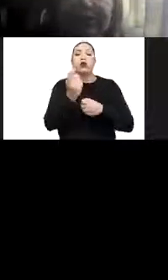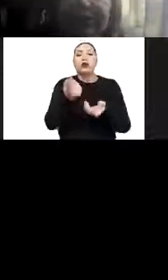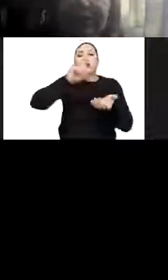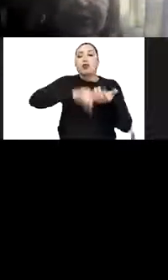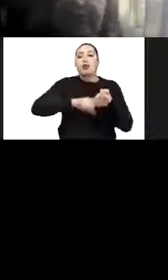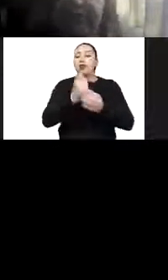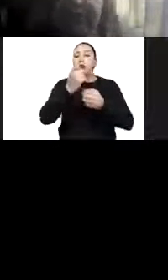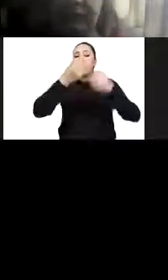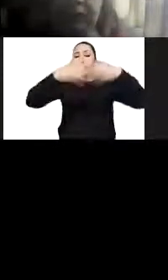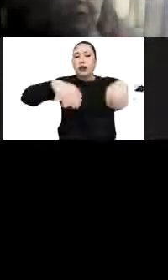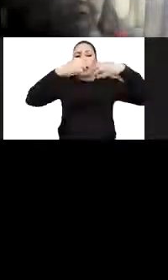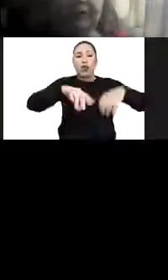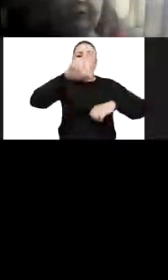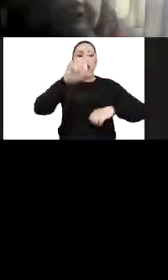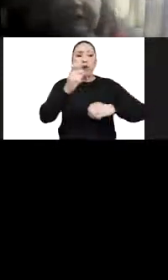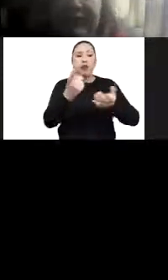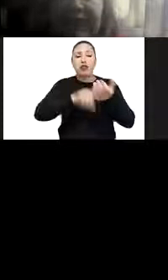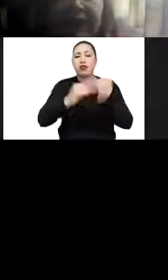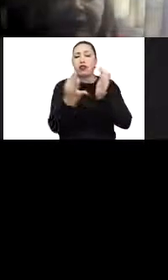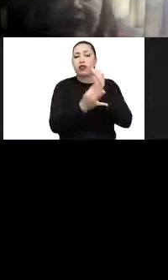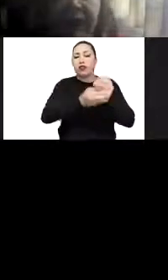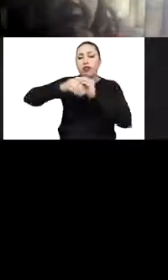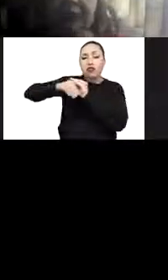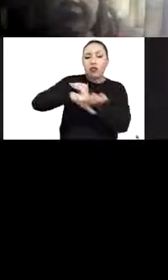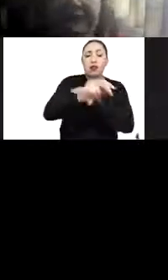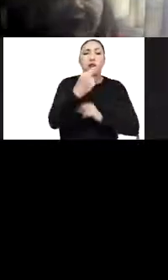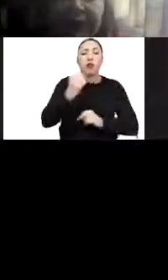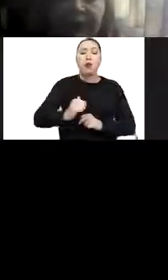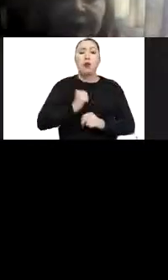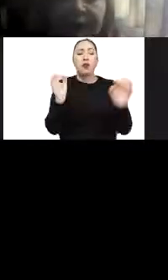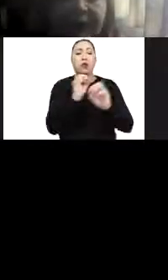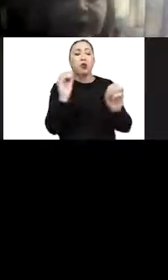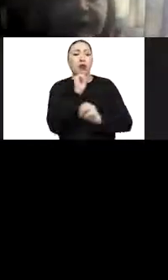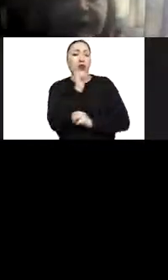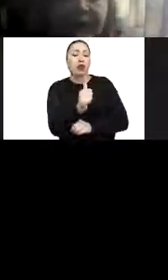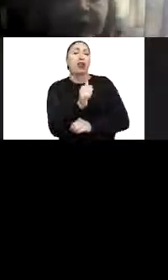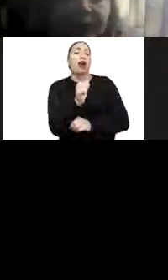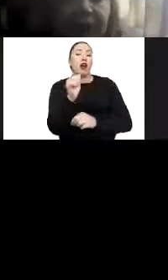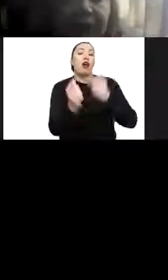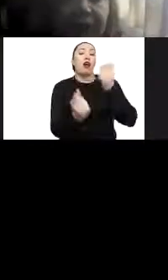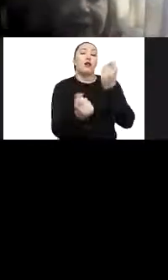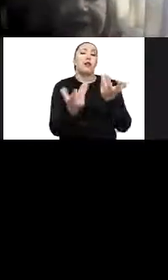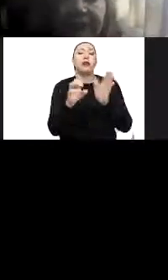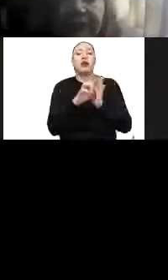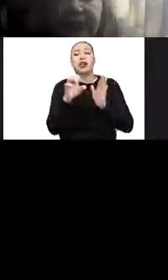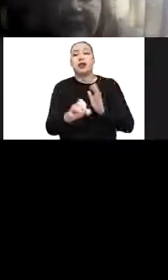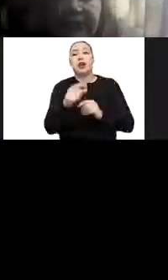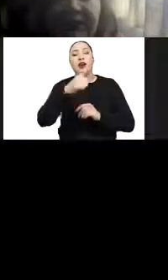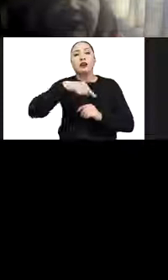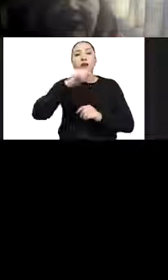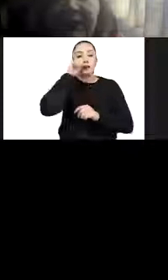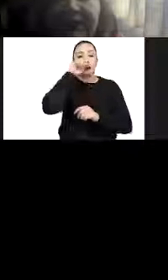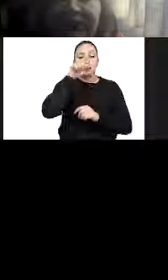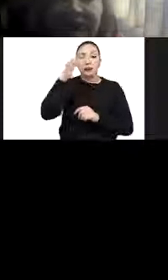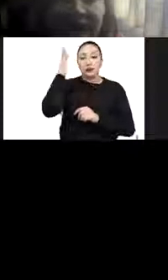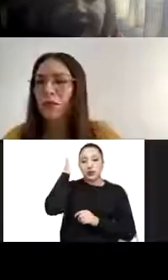se pierde directamente en el tubo, y algunos de ellos pues, son utilizados por particulares como el de San Mateo